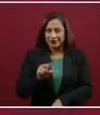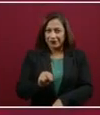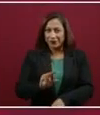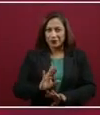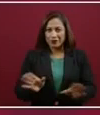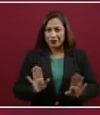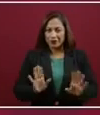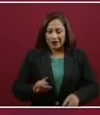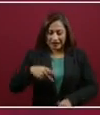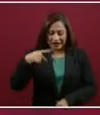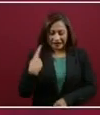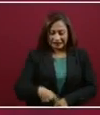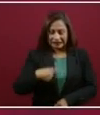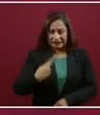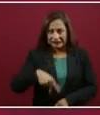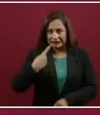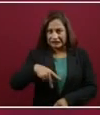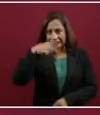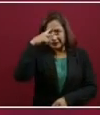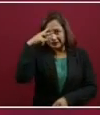en nuestro país